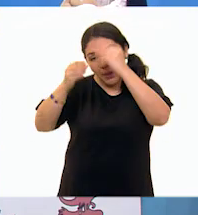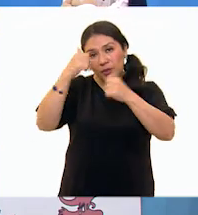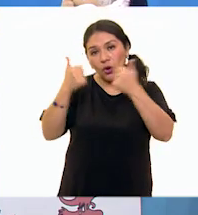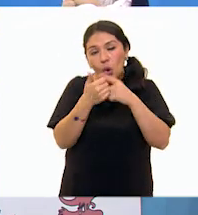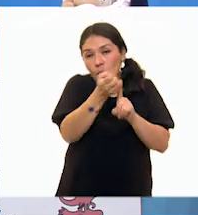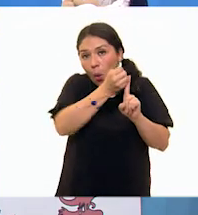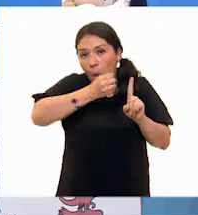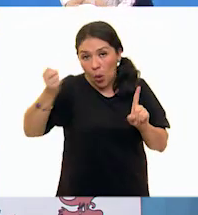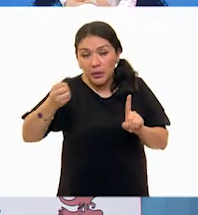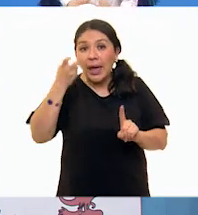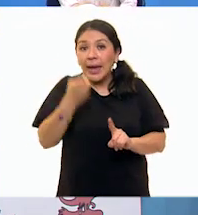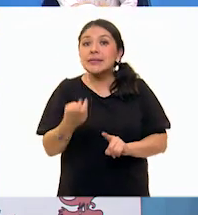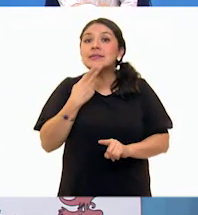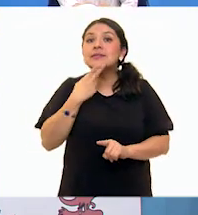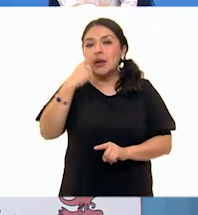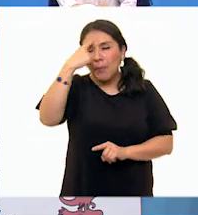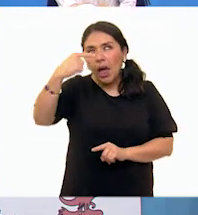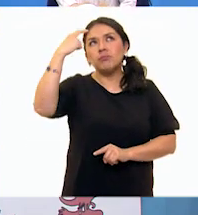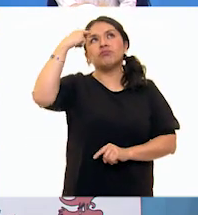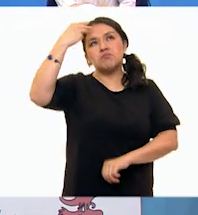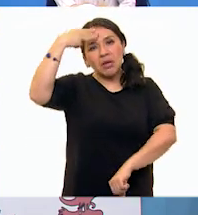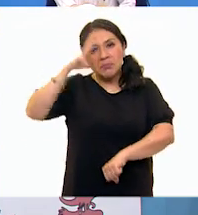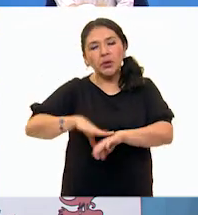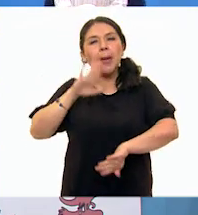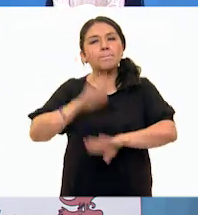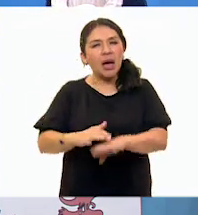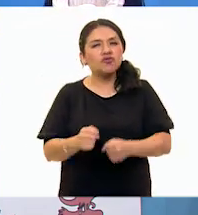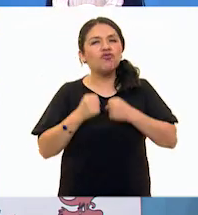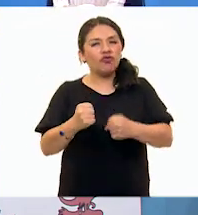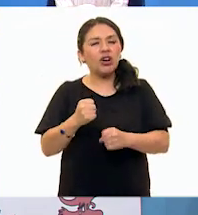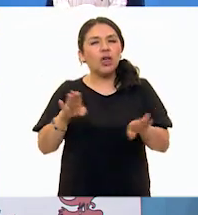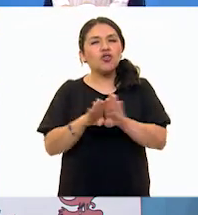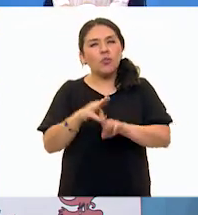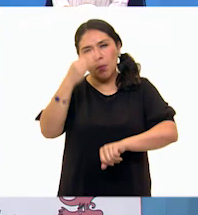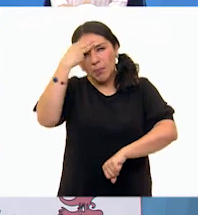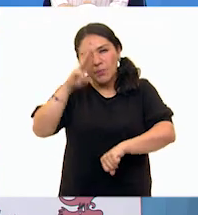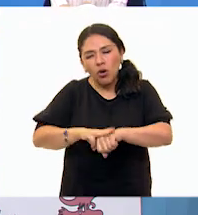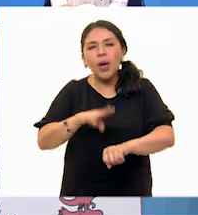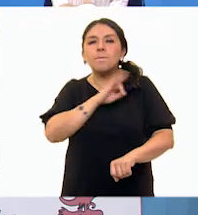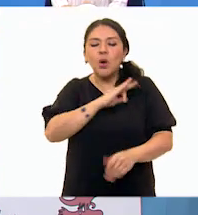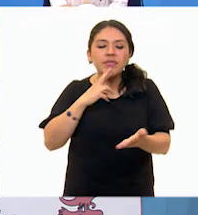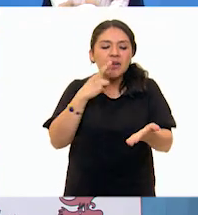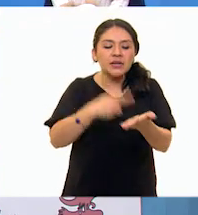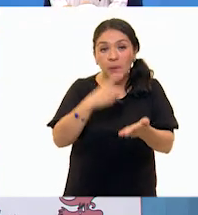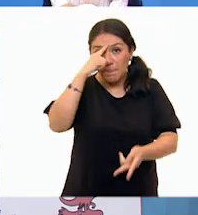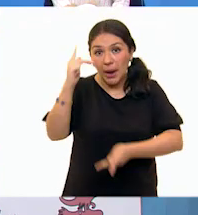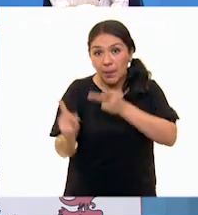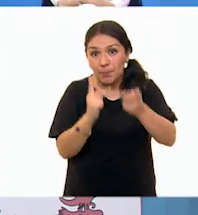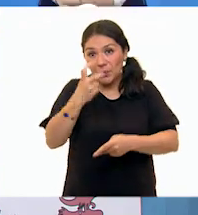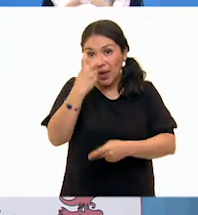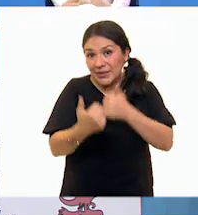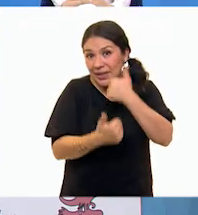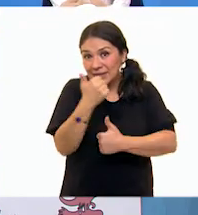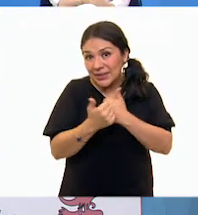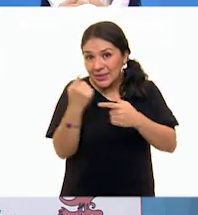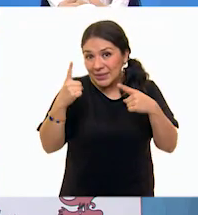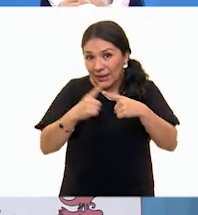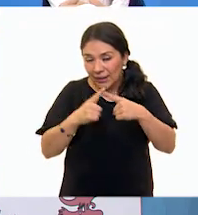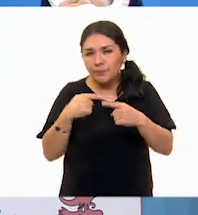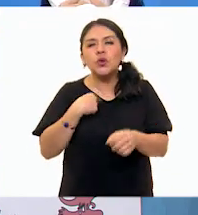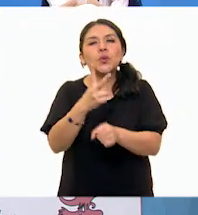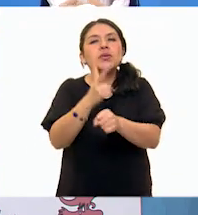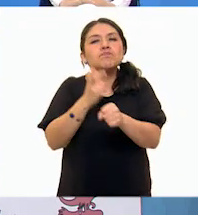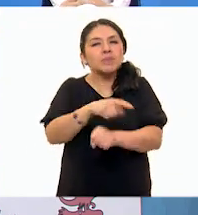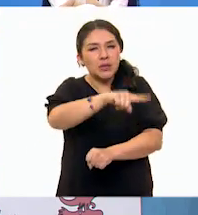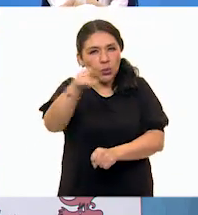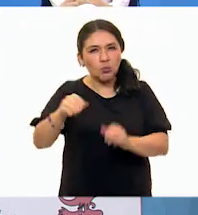sucesiones, pues nos sirvió para reafirmar algunos conceptos y contestar lo que nos preguntan en este desafío. Quiero